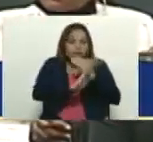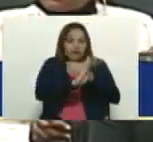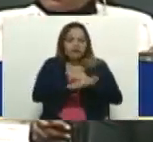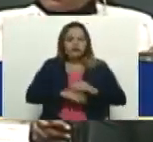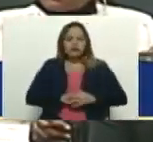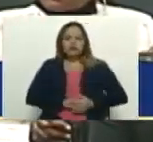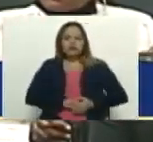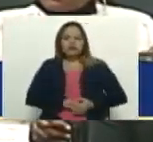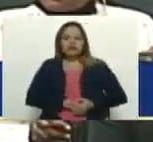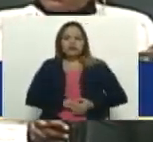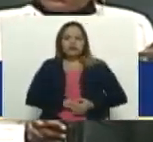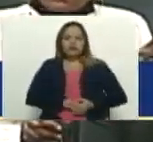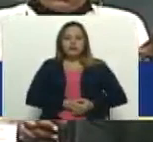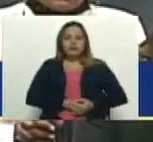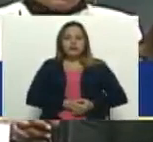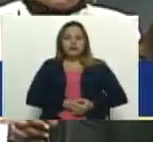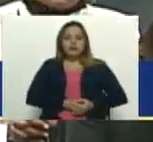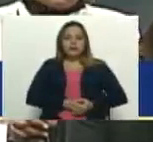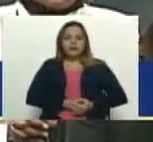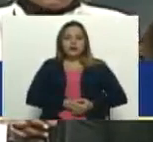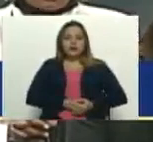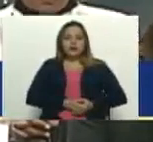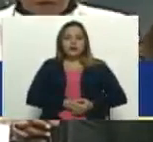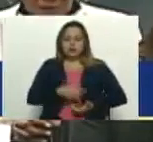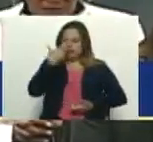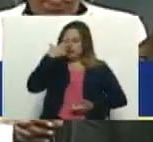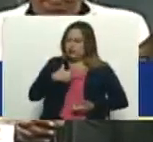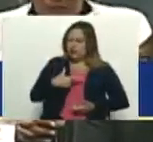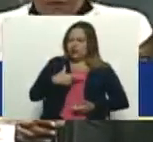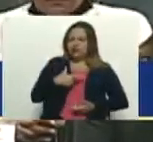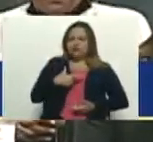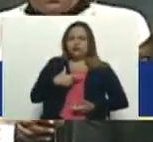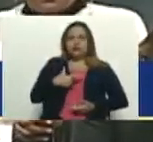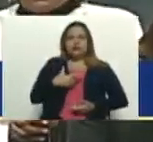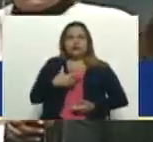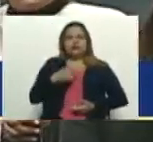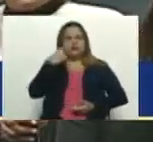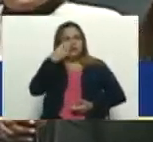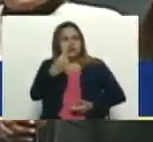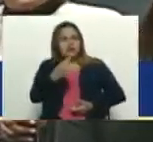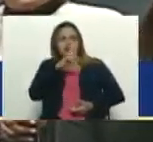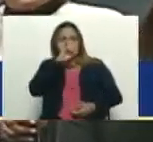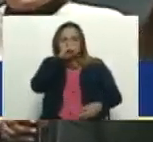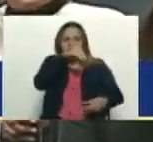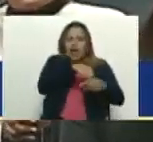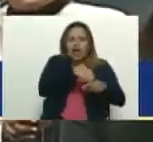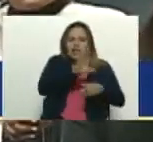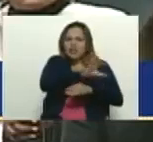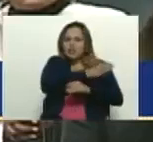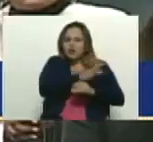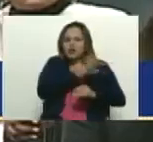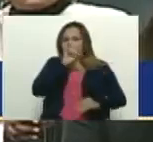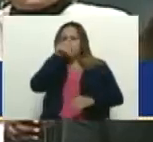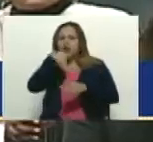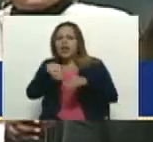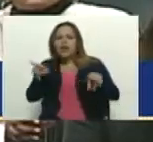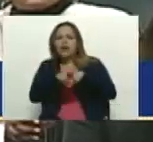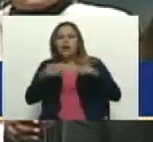Y entonces a uno se le ocurre, si calla el cantor, calla la vida,